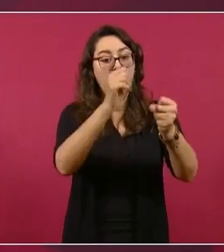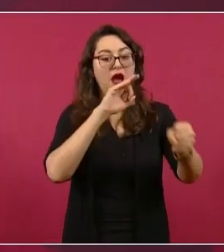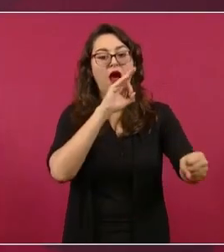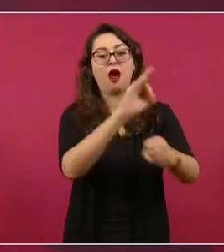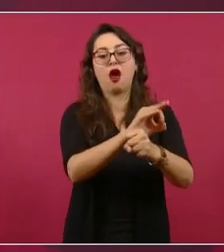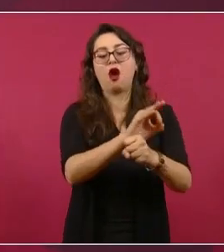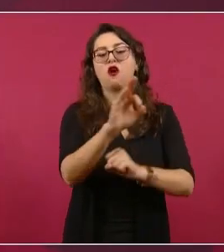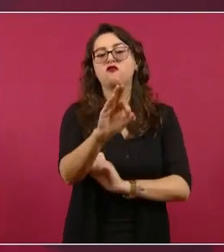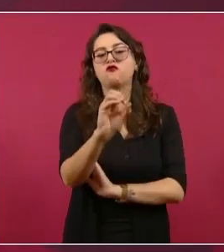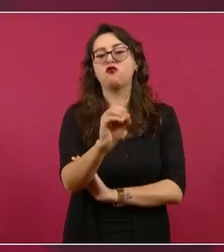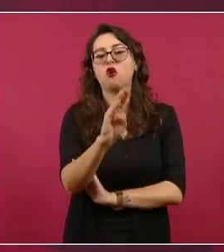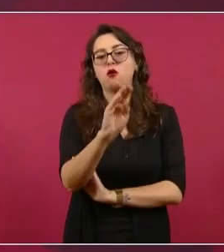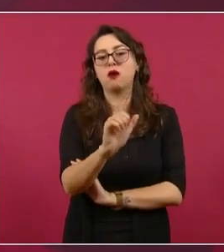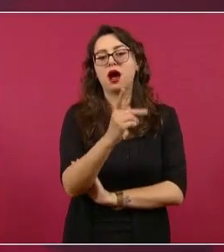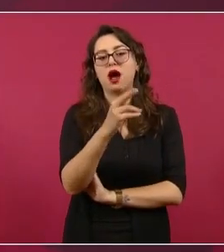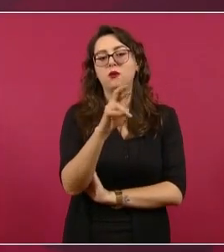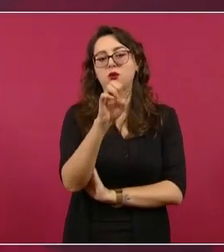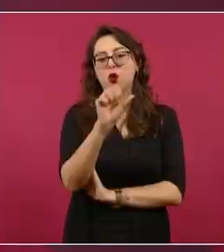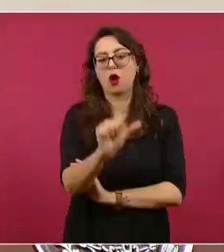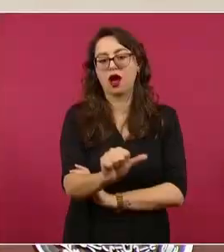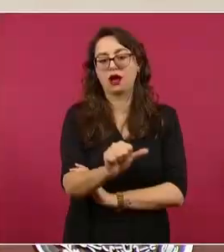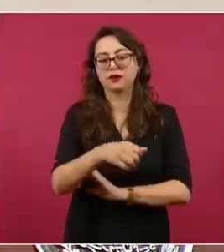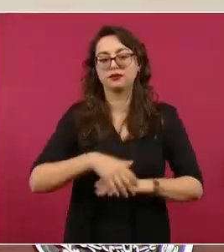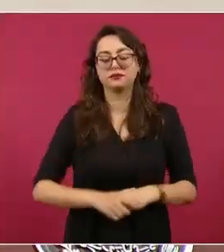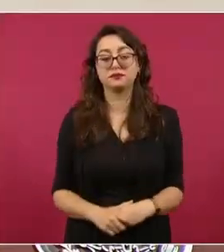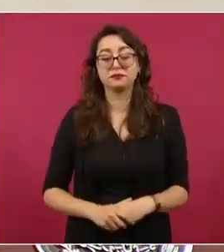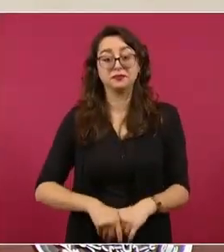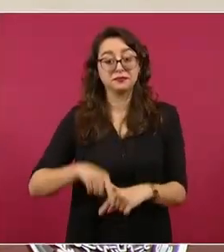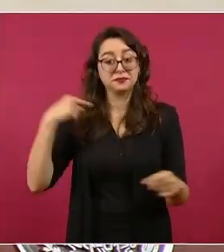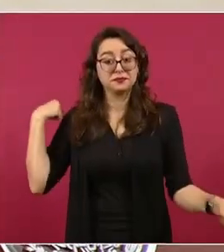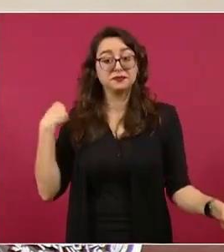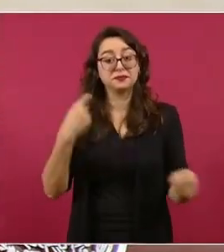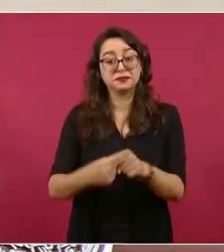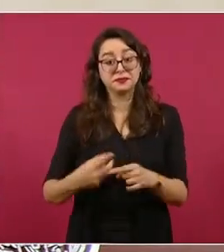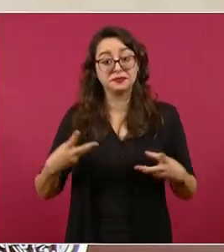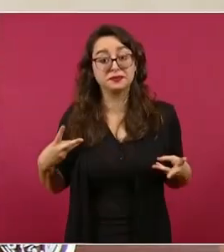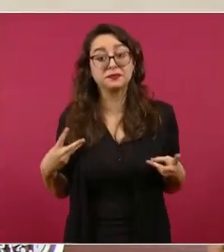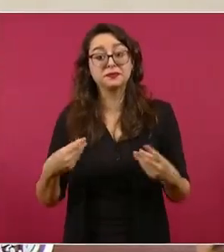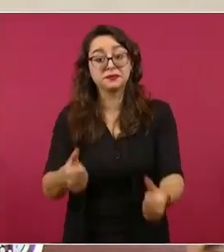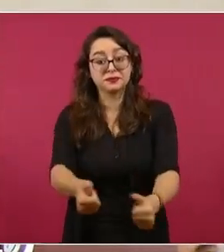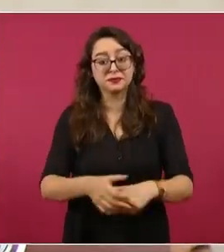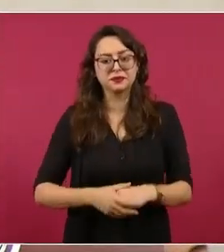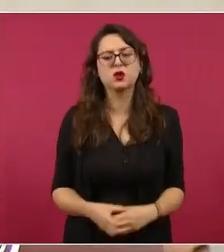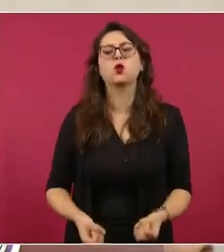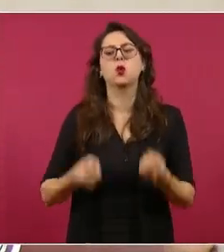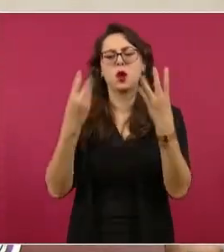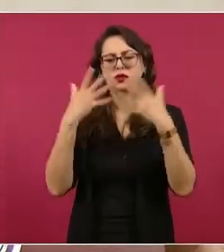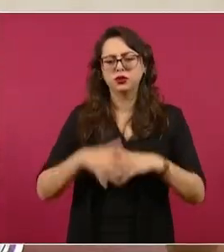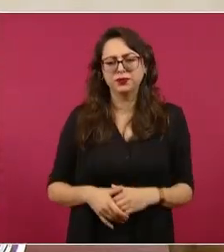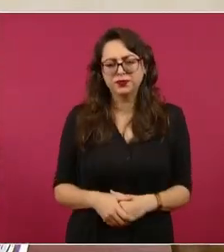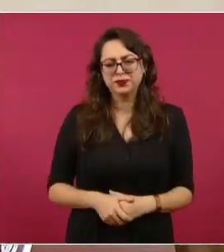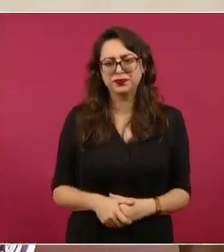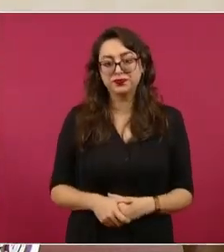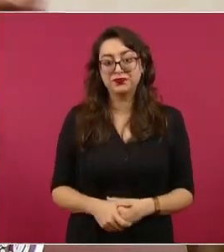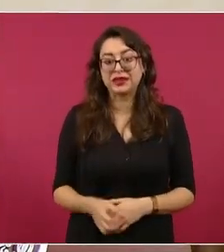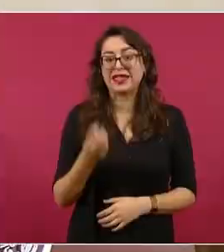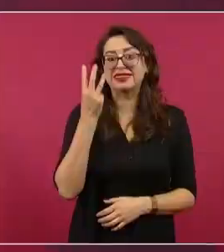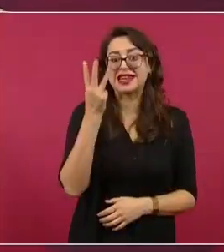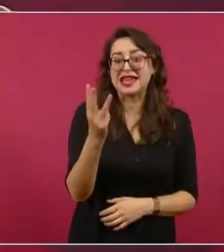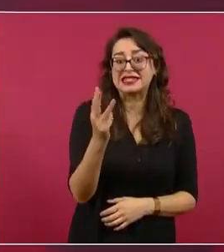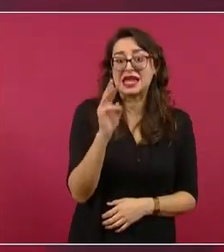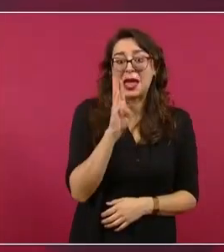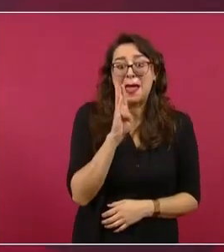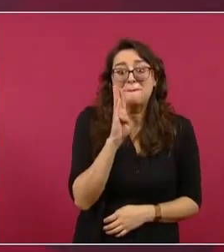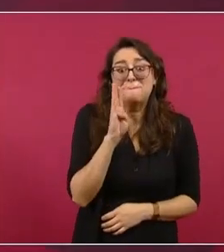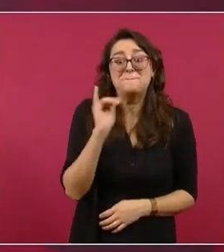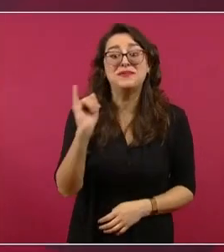Y hasta ahora nos ha costado 3 billones. Se equivocó por